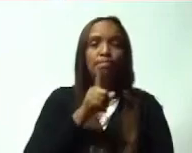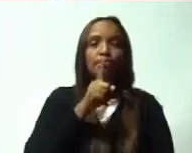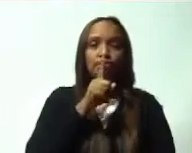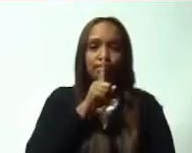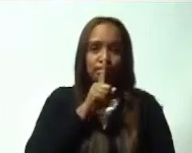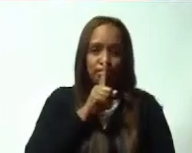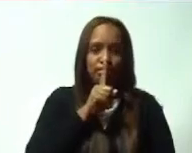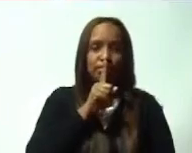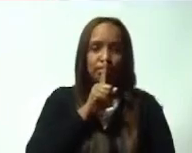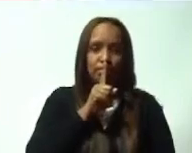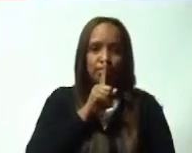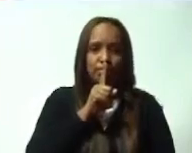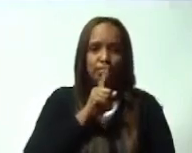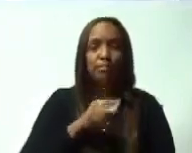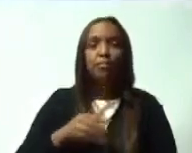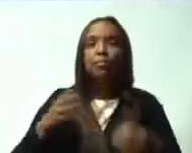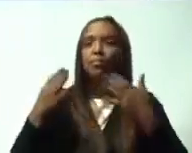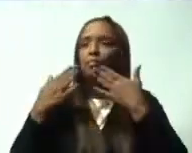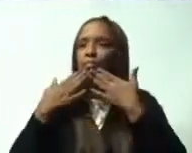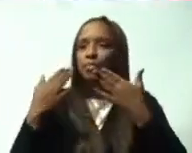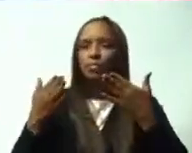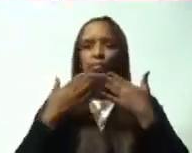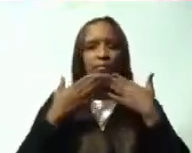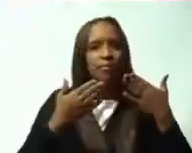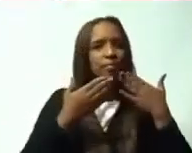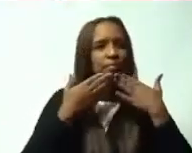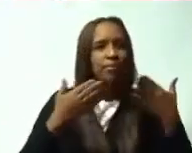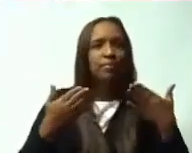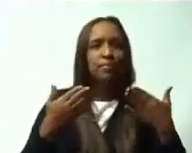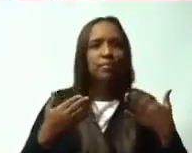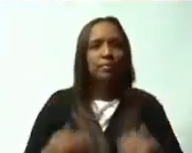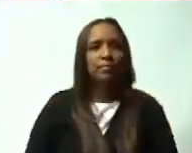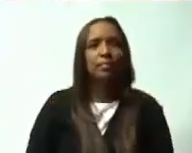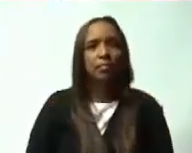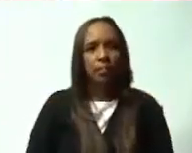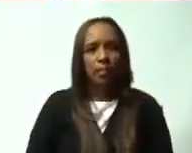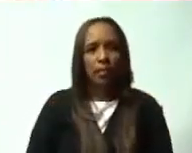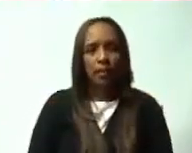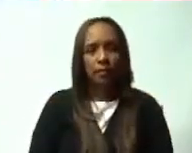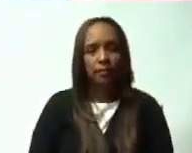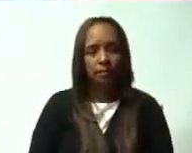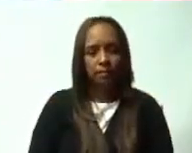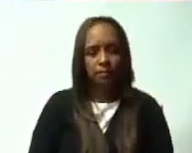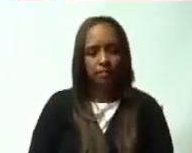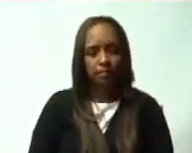Gracias, colega